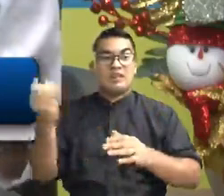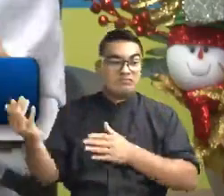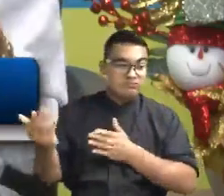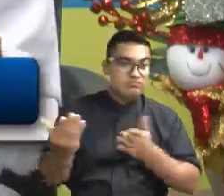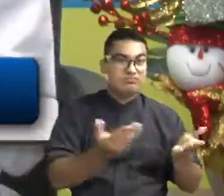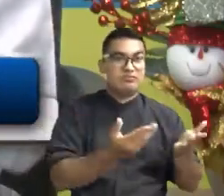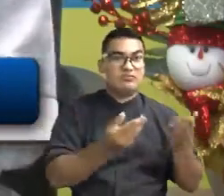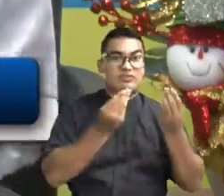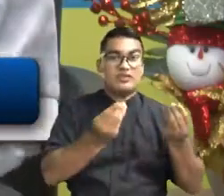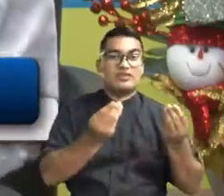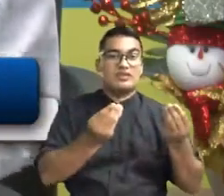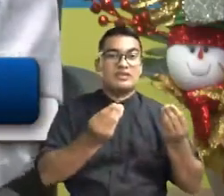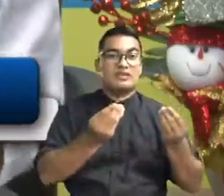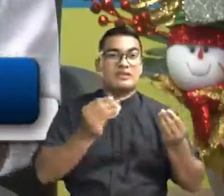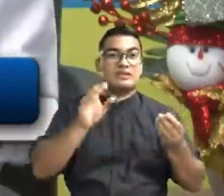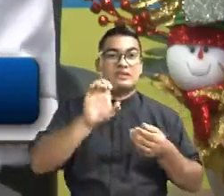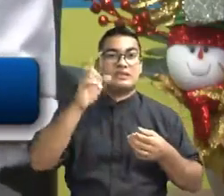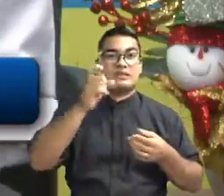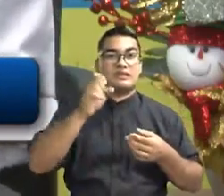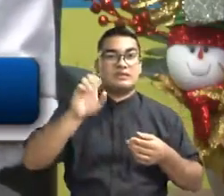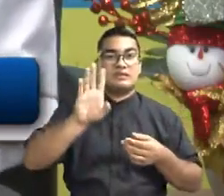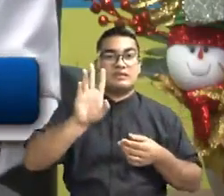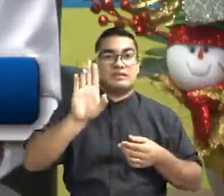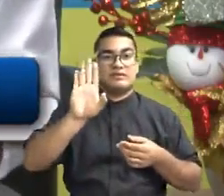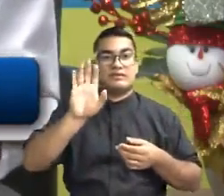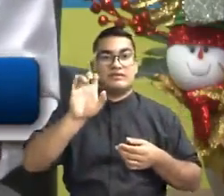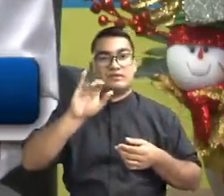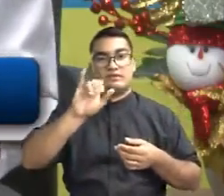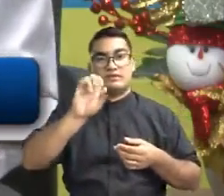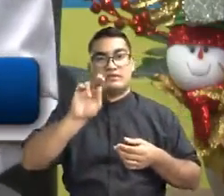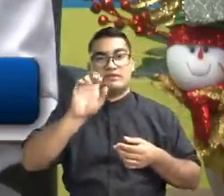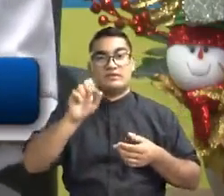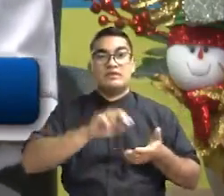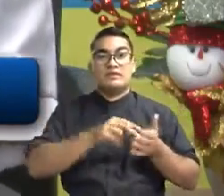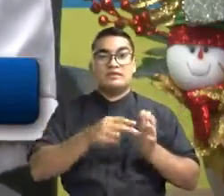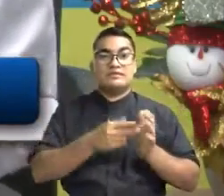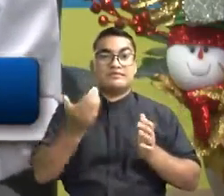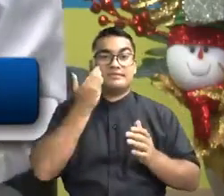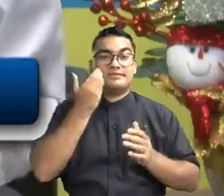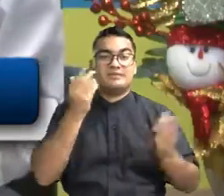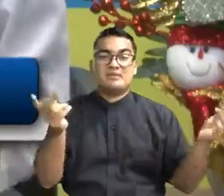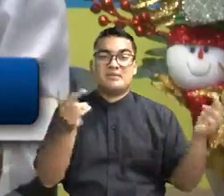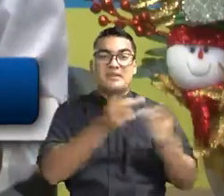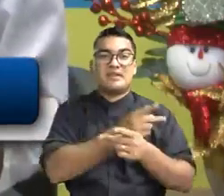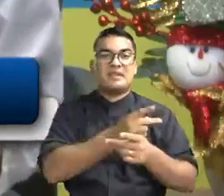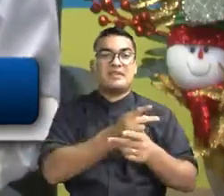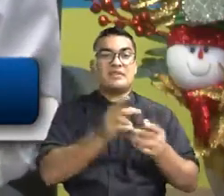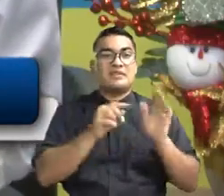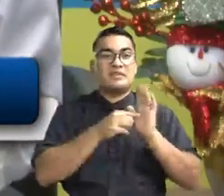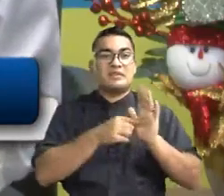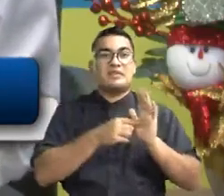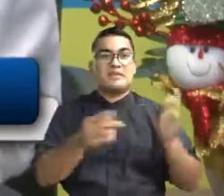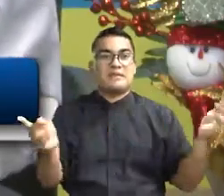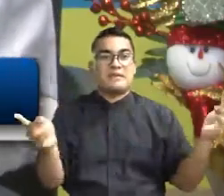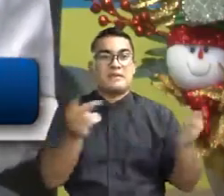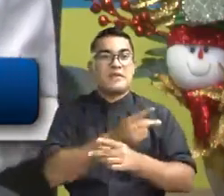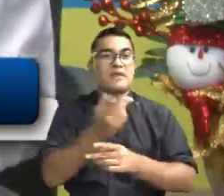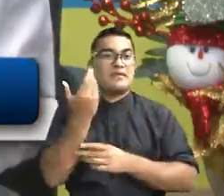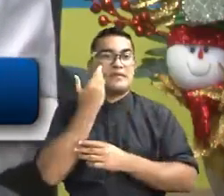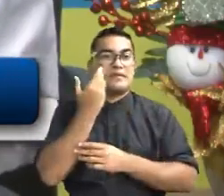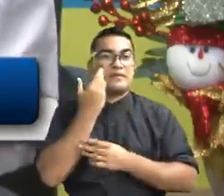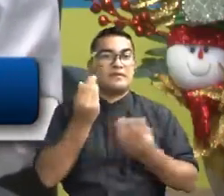hacen exacerbaciones, es la agudización de la enfermedad. Entonces, frecuentemente ellos están haciendo exacerbaciones